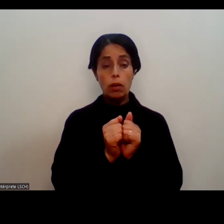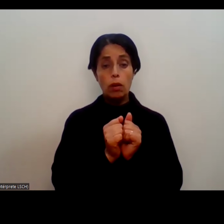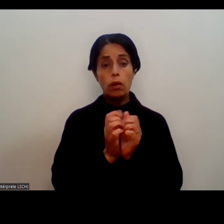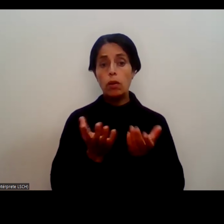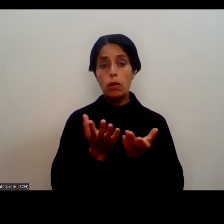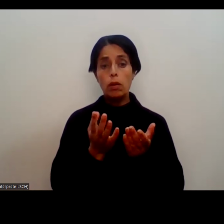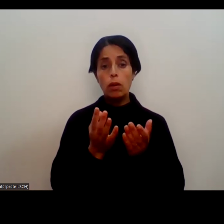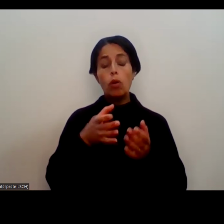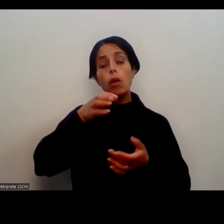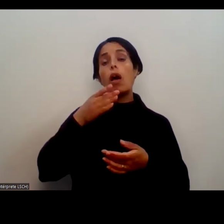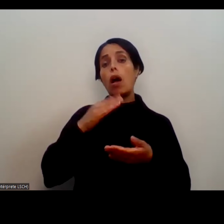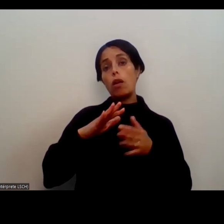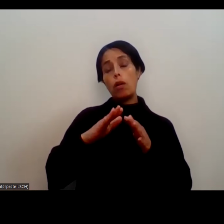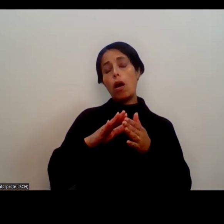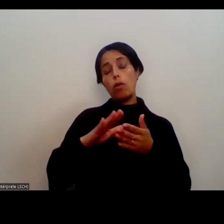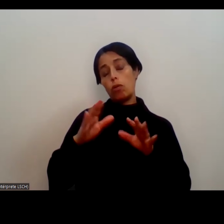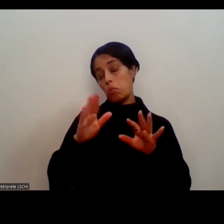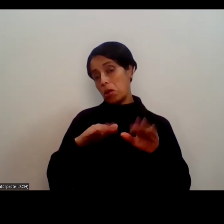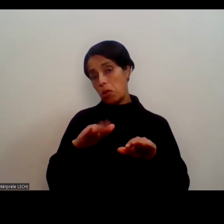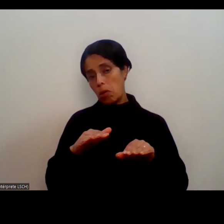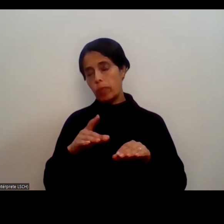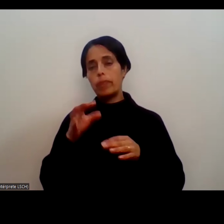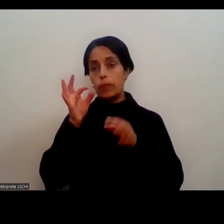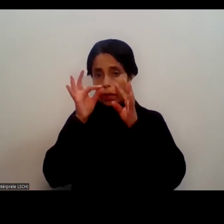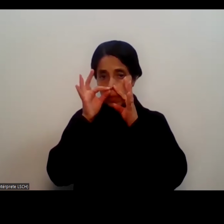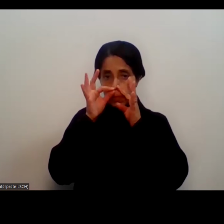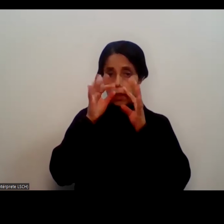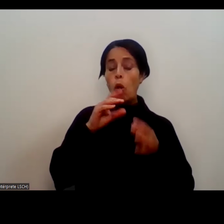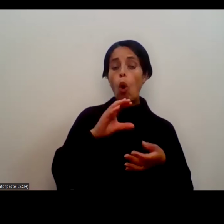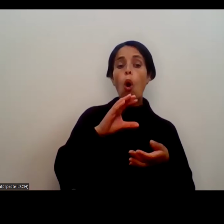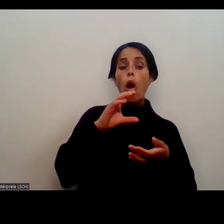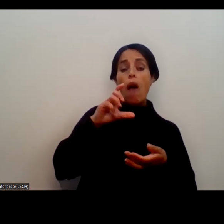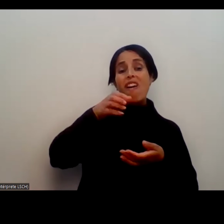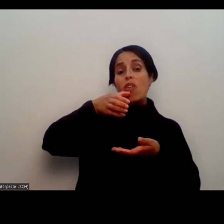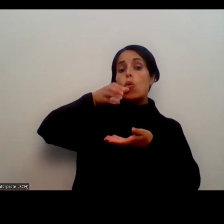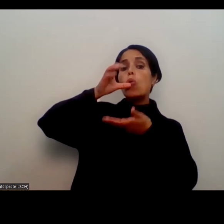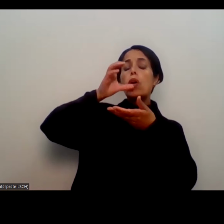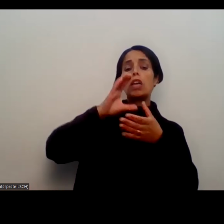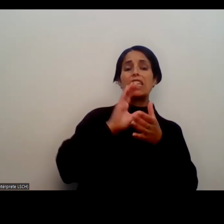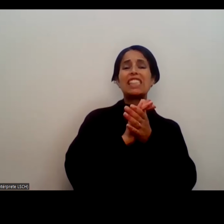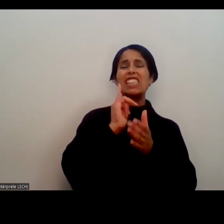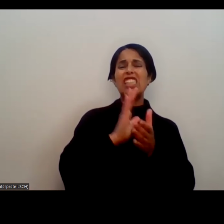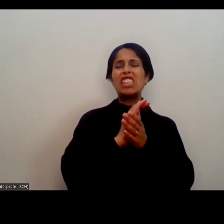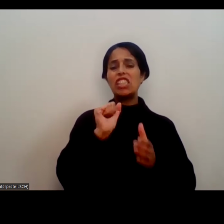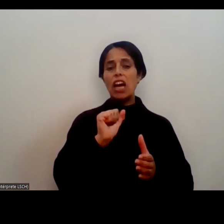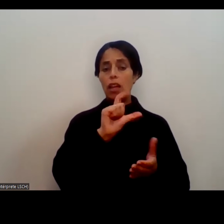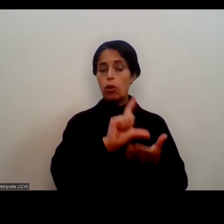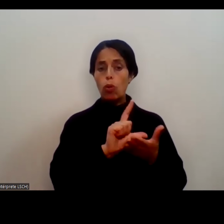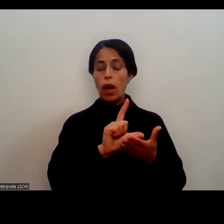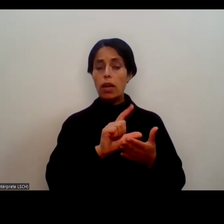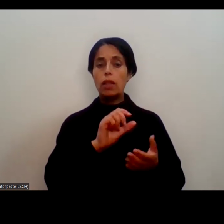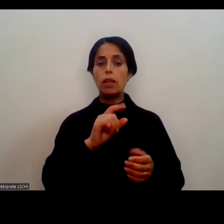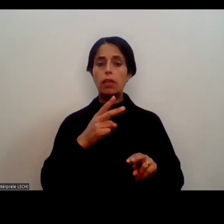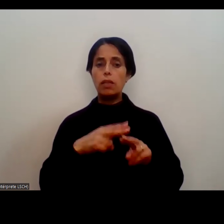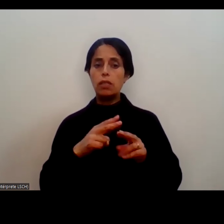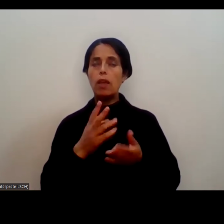con libación probablemente de chicha local. La chicha local era la chicha de aloja, la